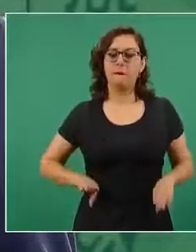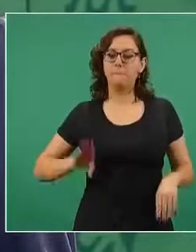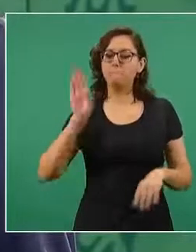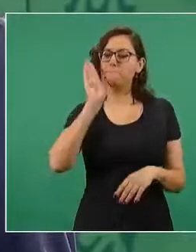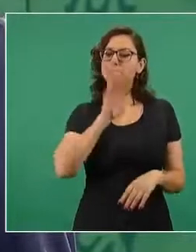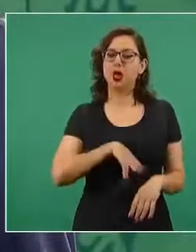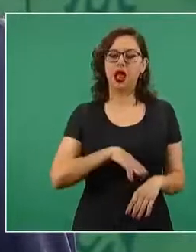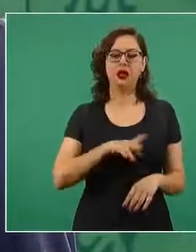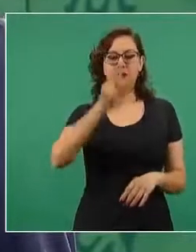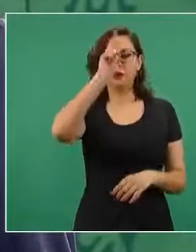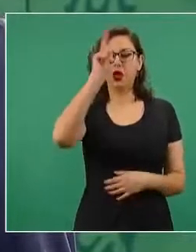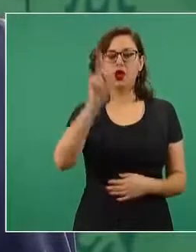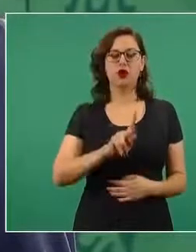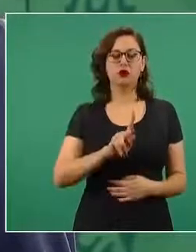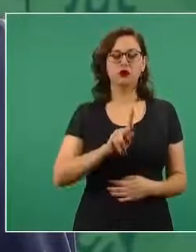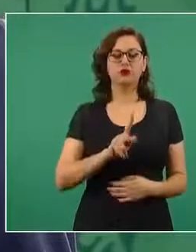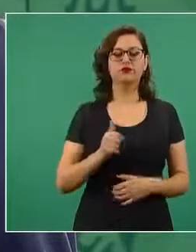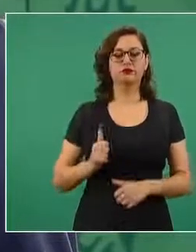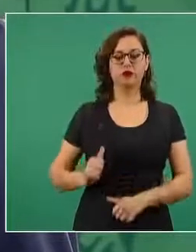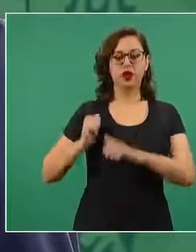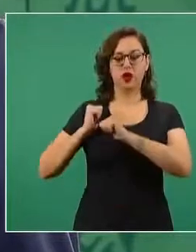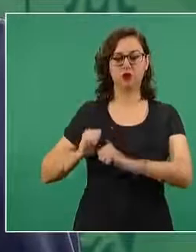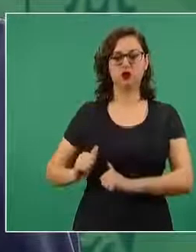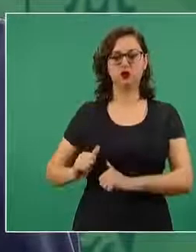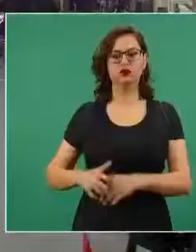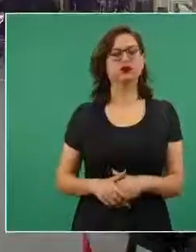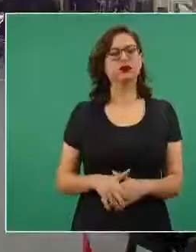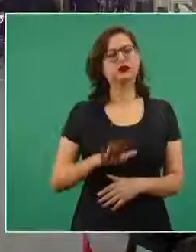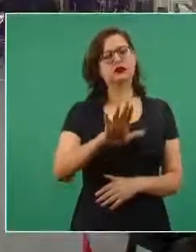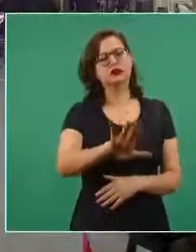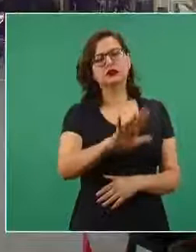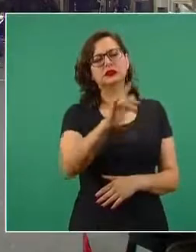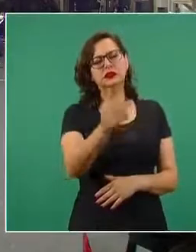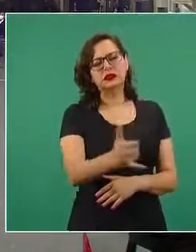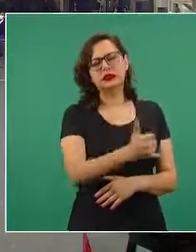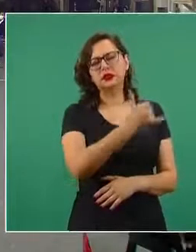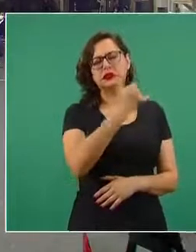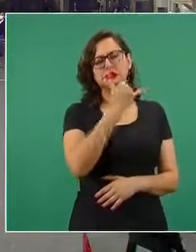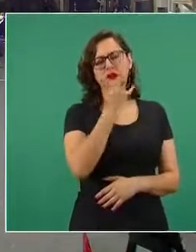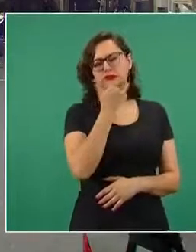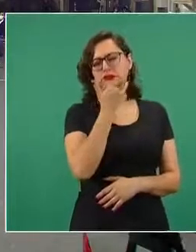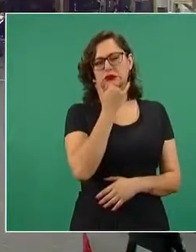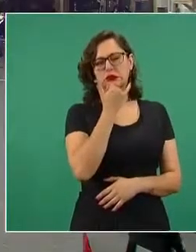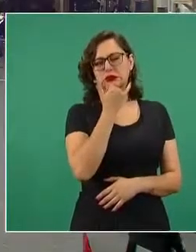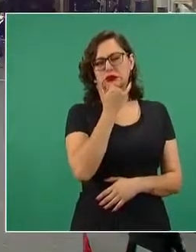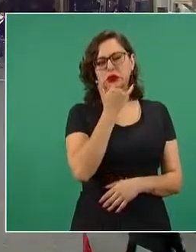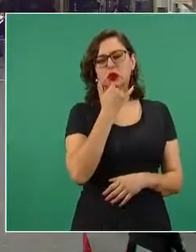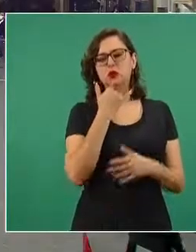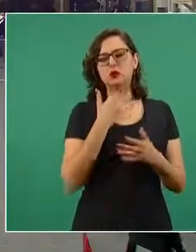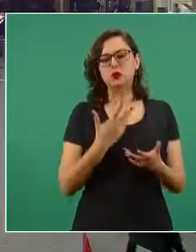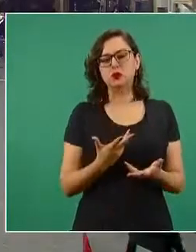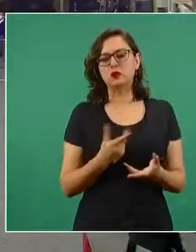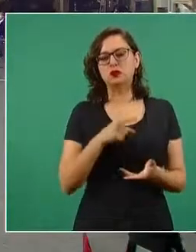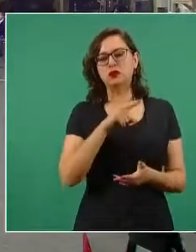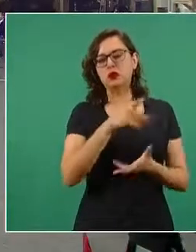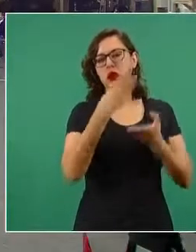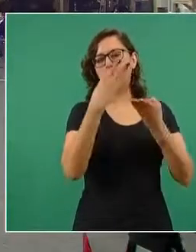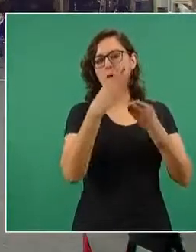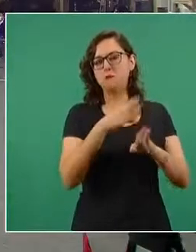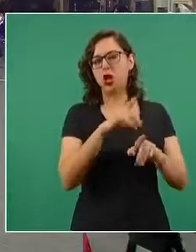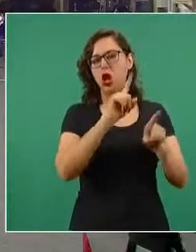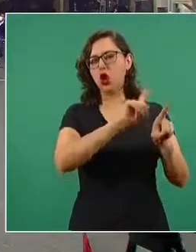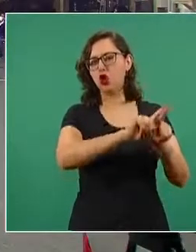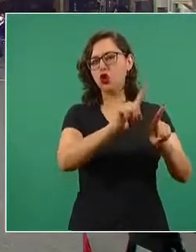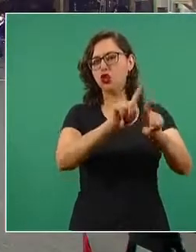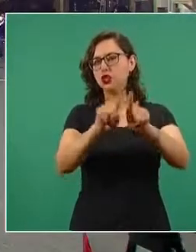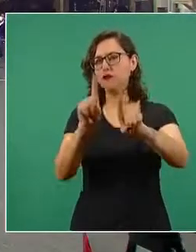autoridades. Más allá, señor presidente, de las cuentas que se han asegurado en